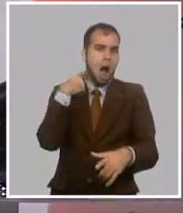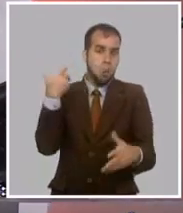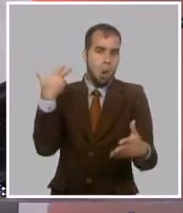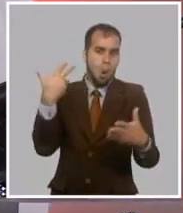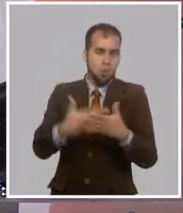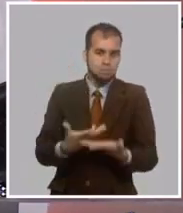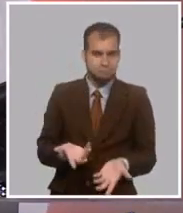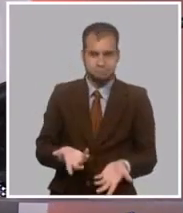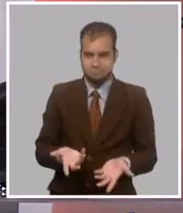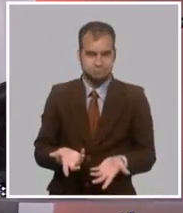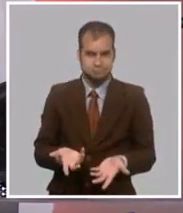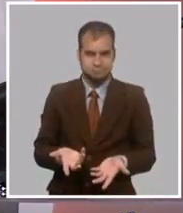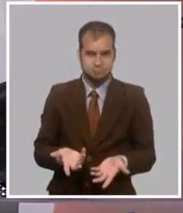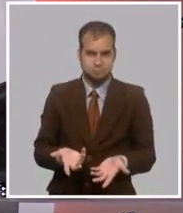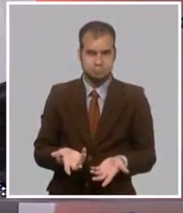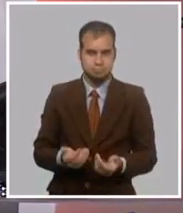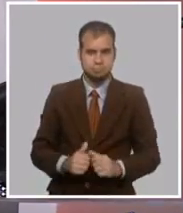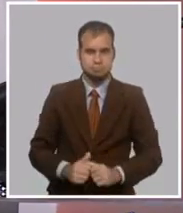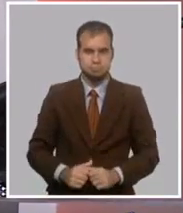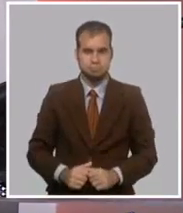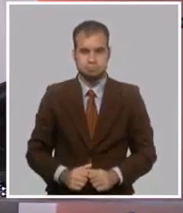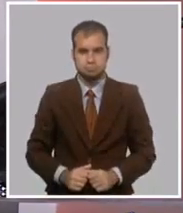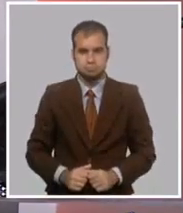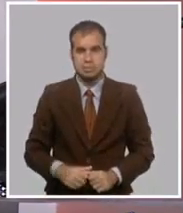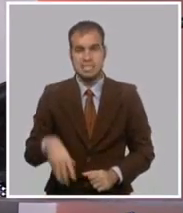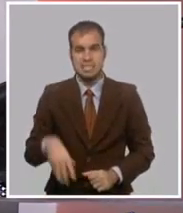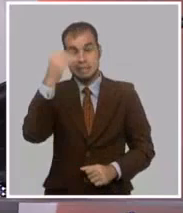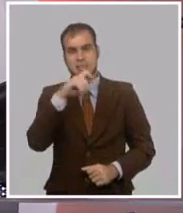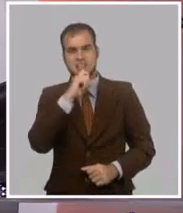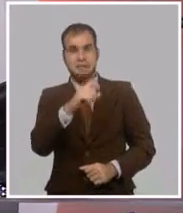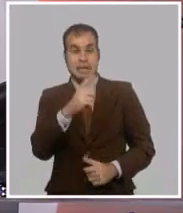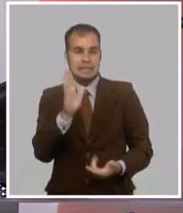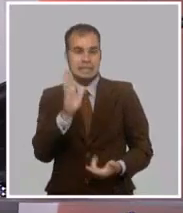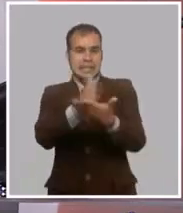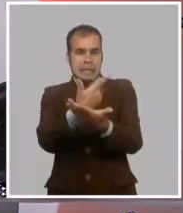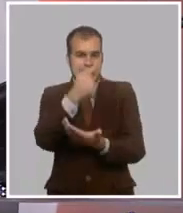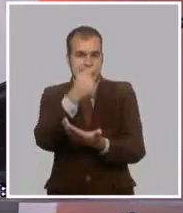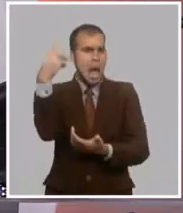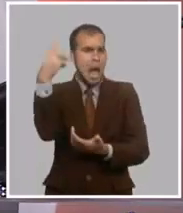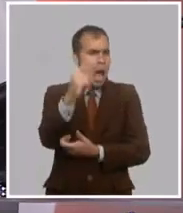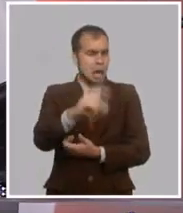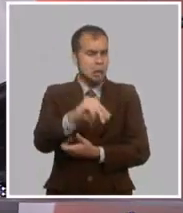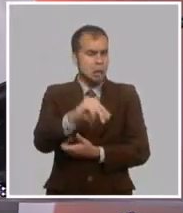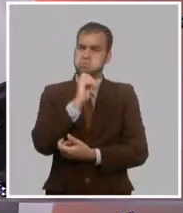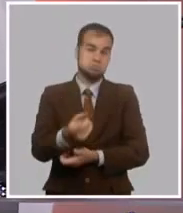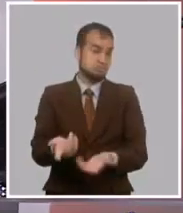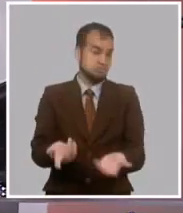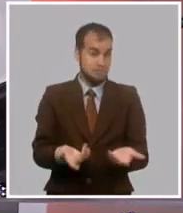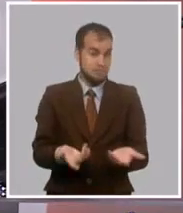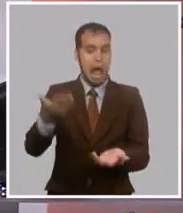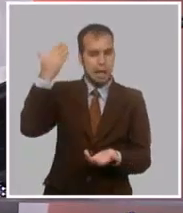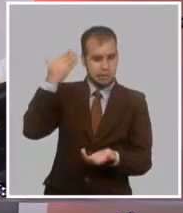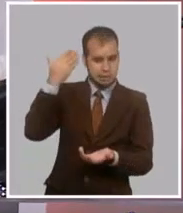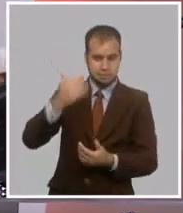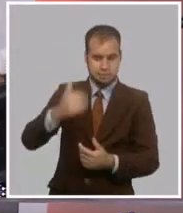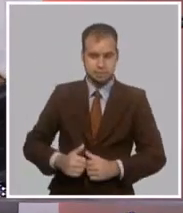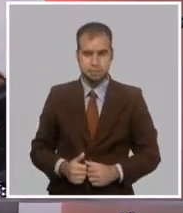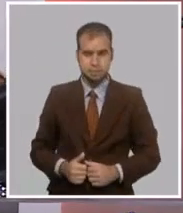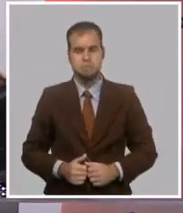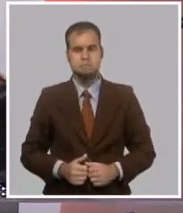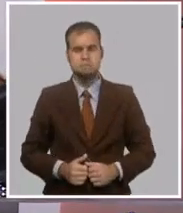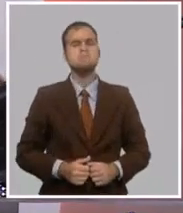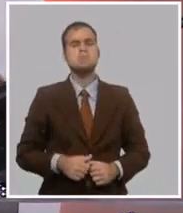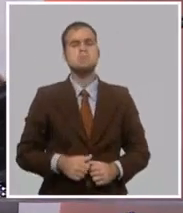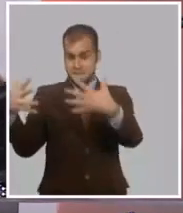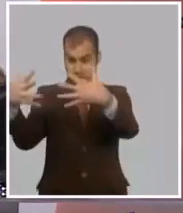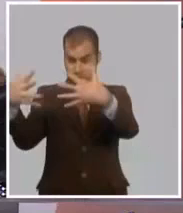la eliminación total de la esclavitud. Entonces yo creo que este sentido de unidad, Martí lo supo